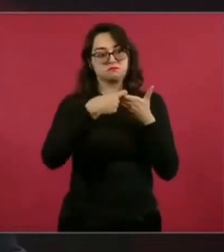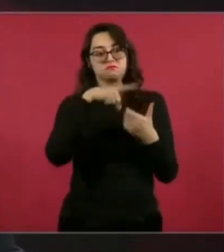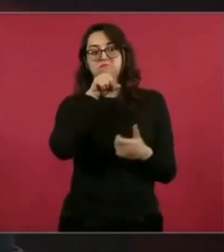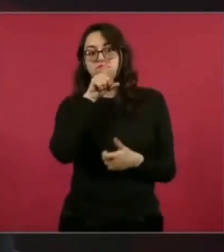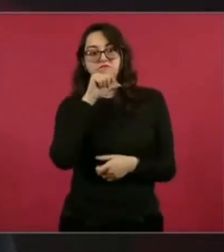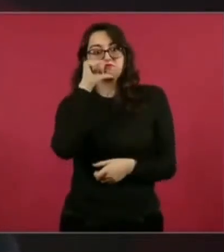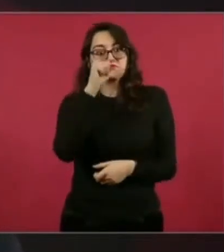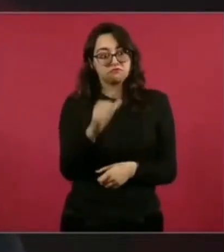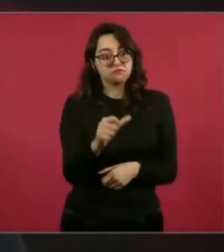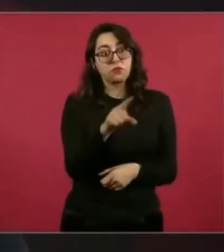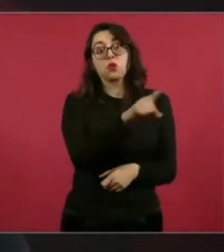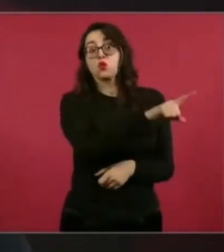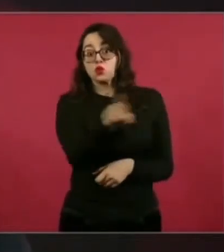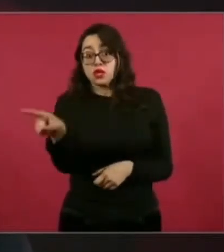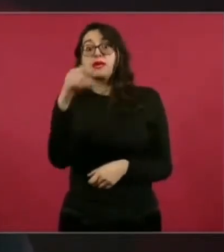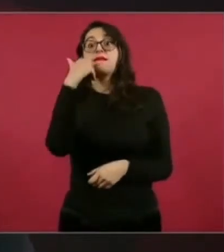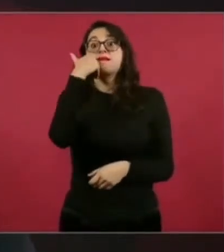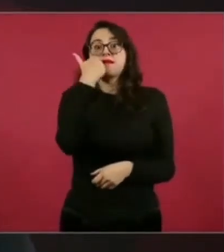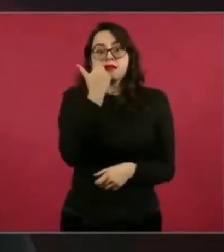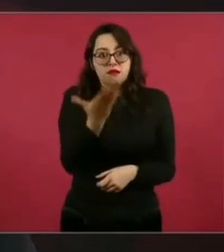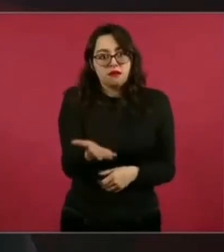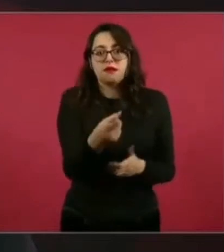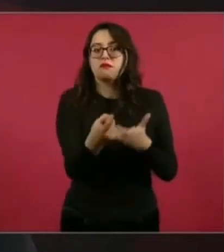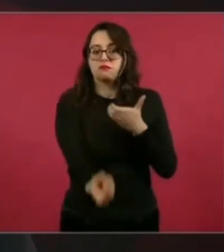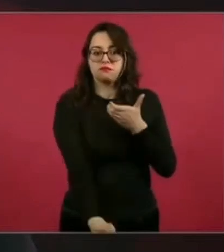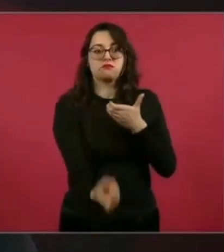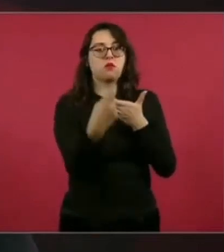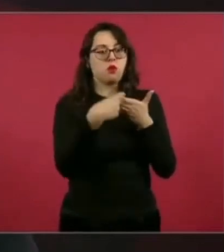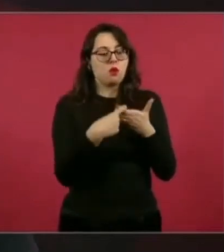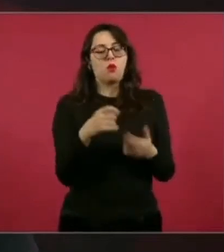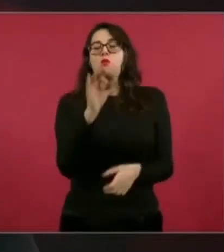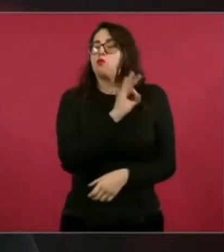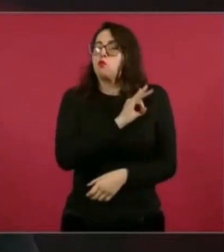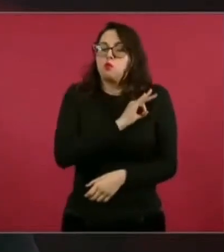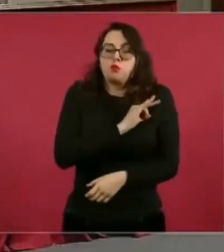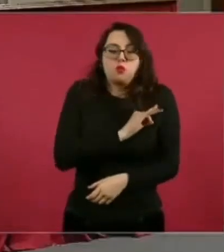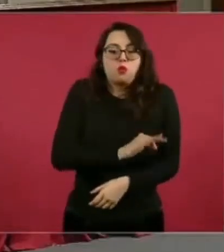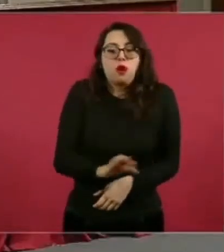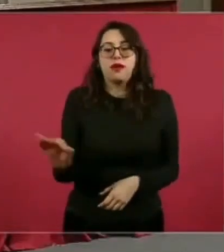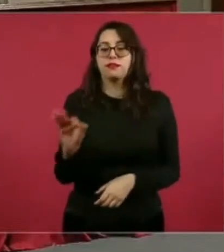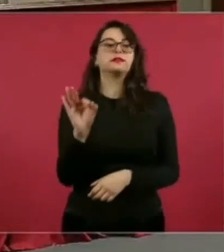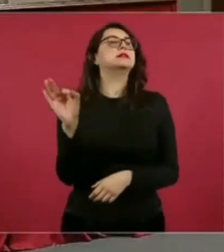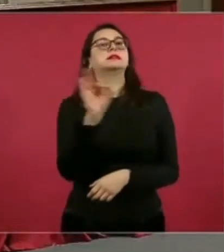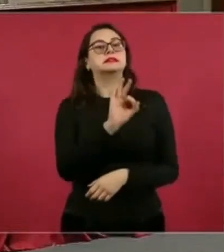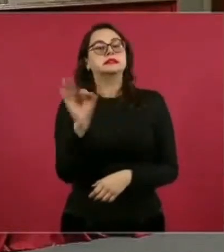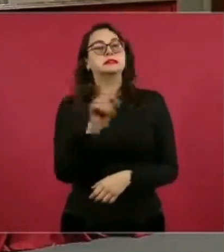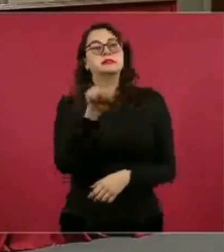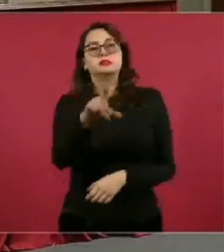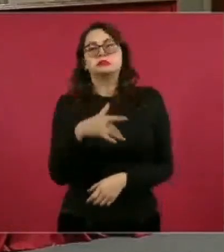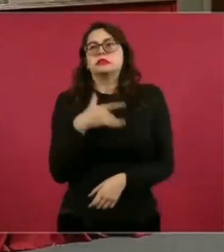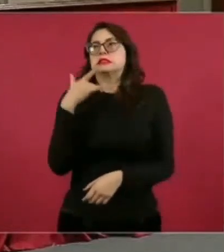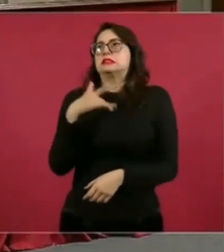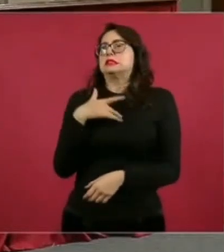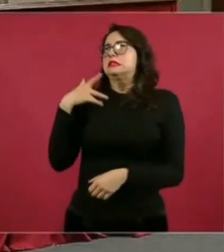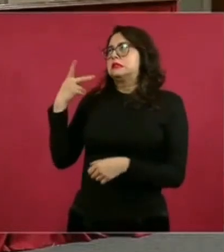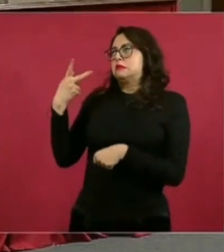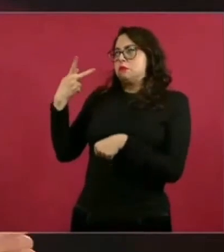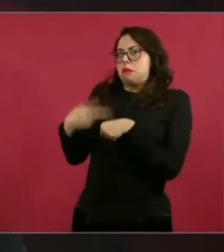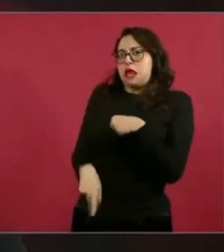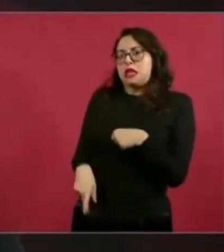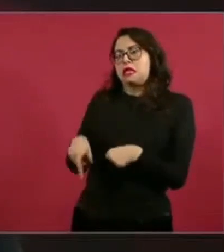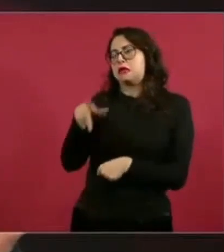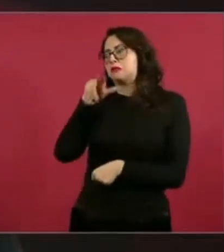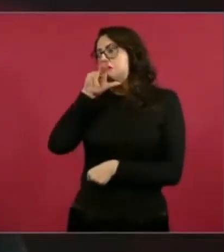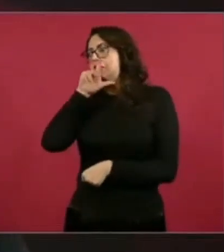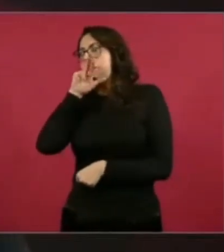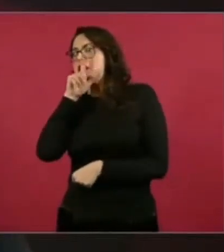reiteramos que en caso de presentar alguna agresión, ya sea en el marco de esta coyuntura